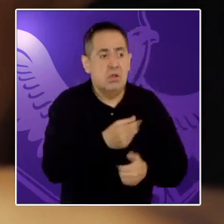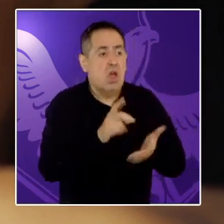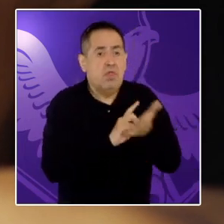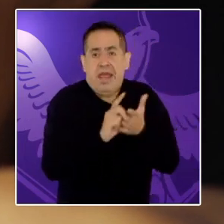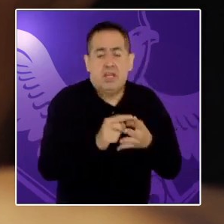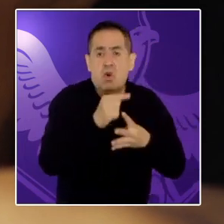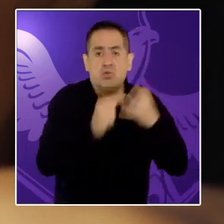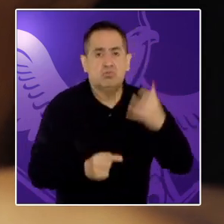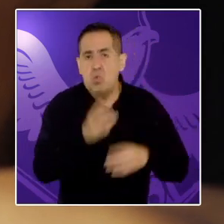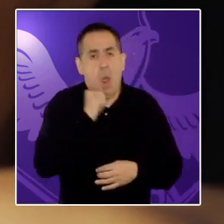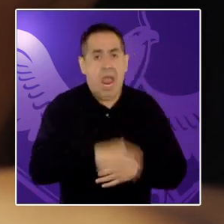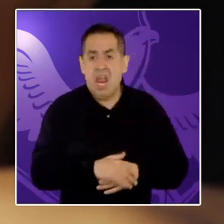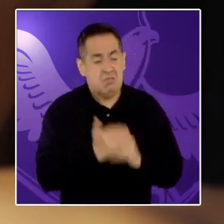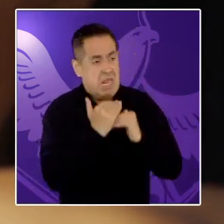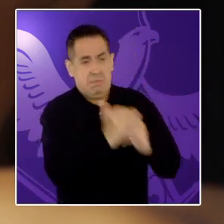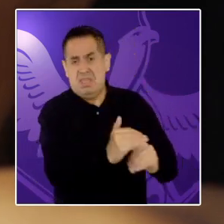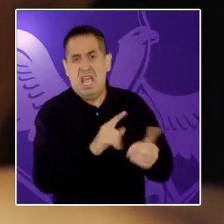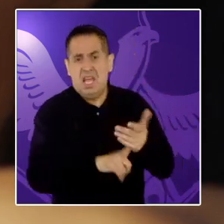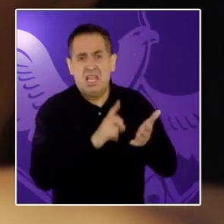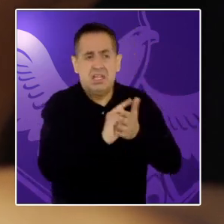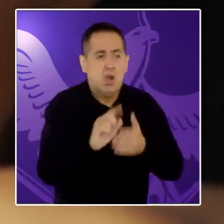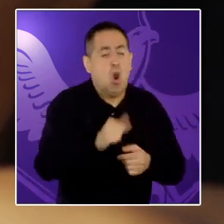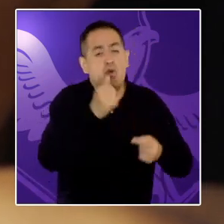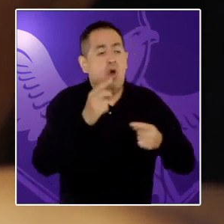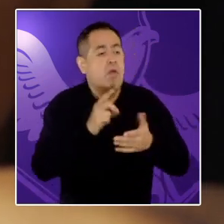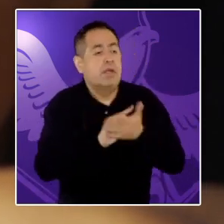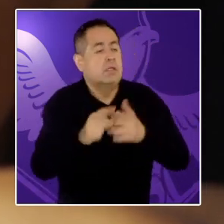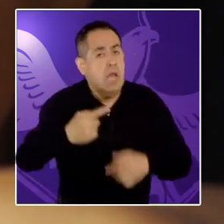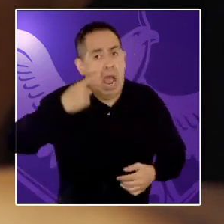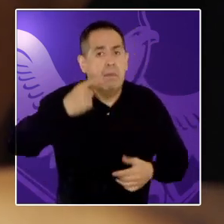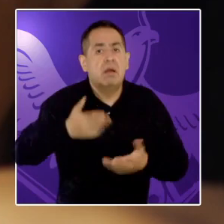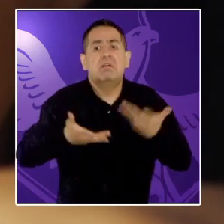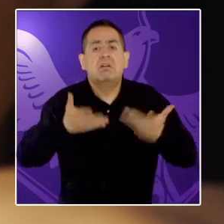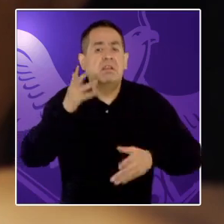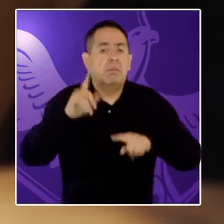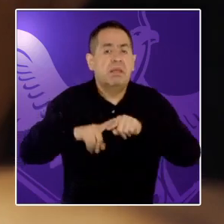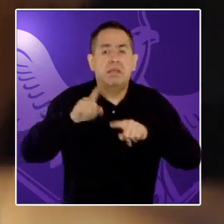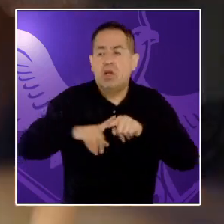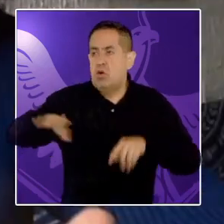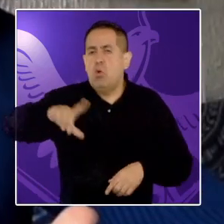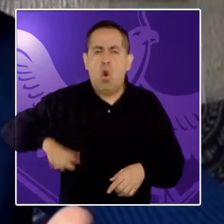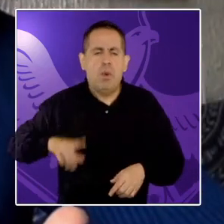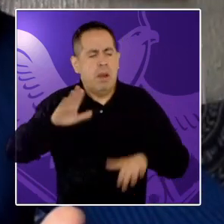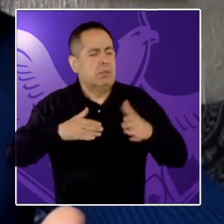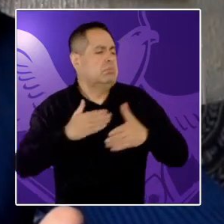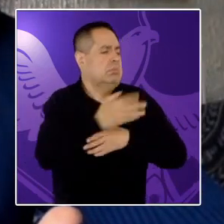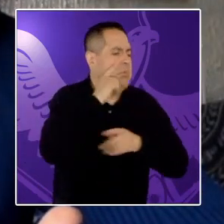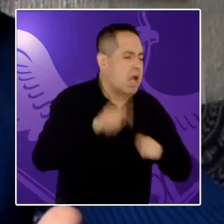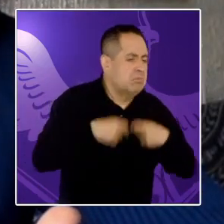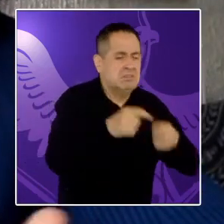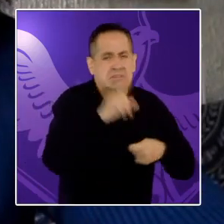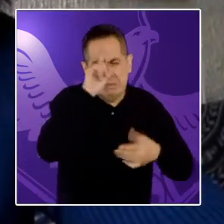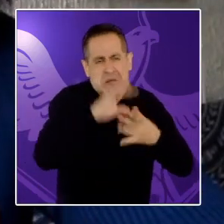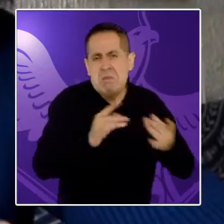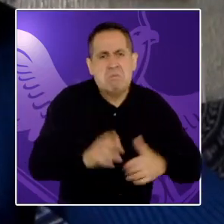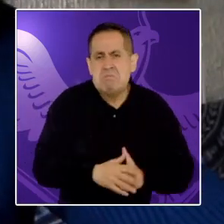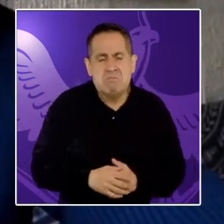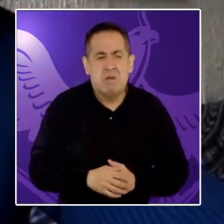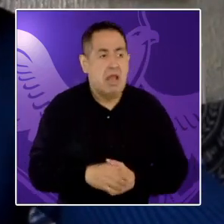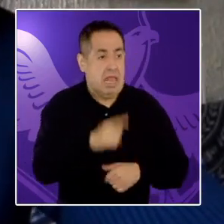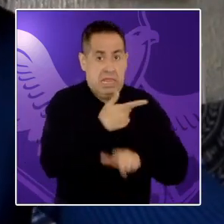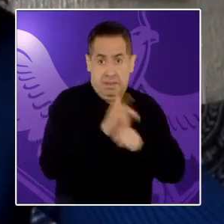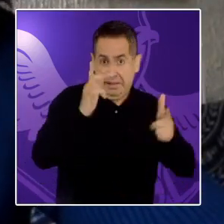donde un grupo de derechos están permanentemente restringidos y otros dependen enteramente de la intervención del Estado para